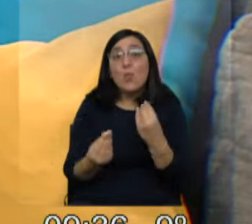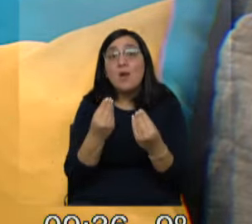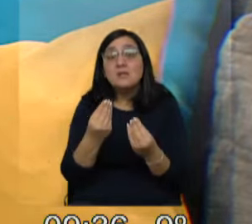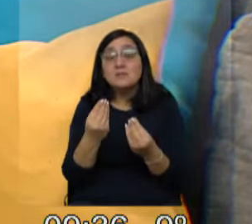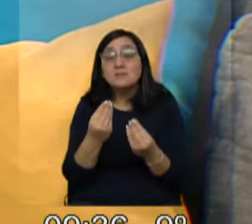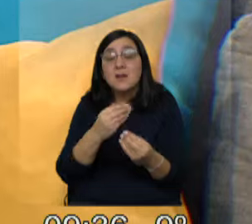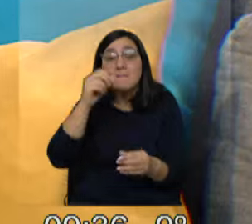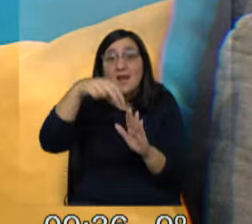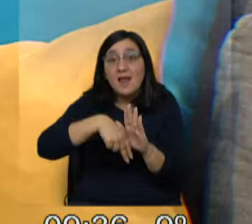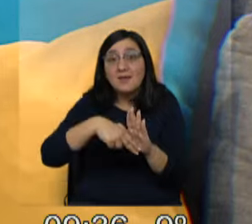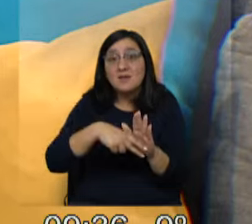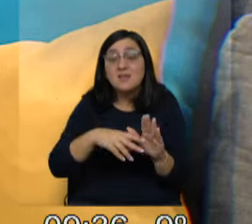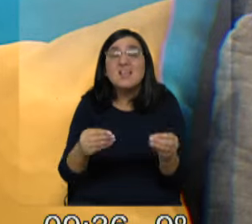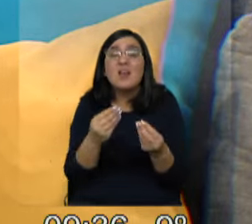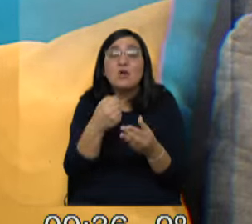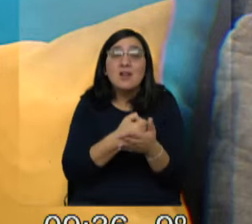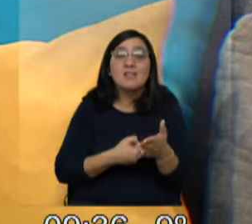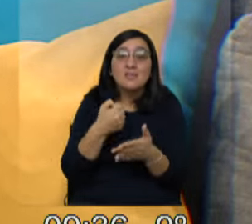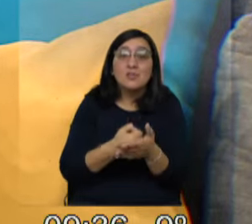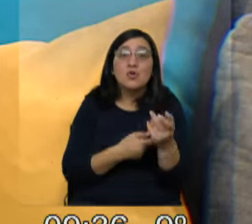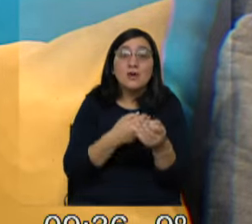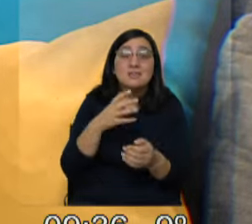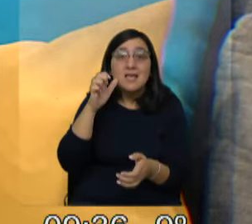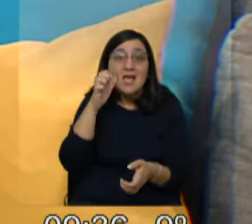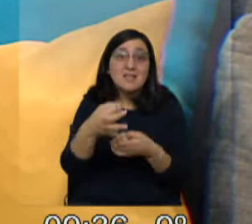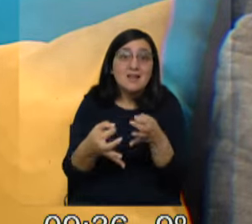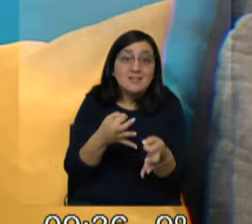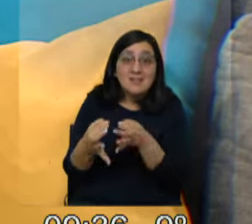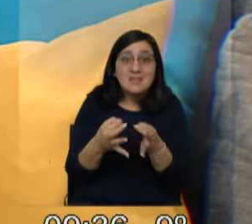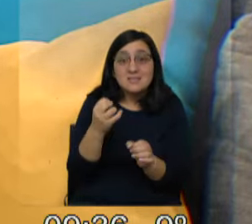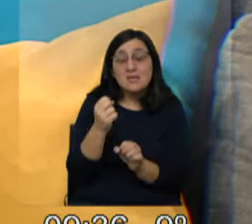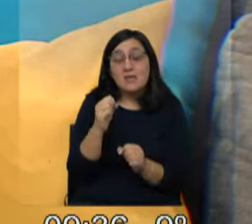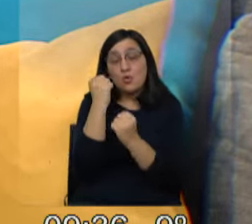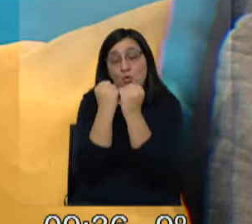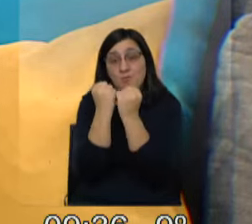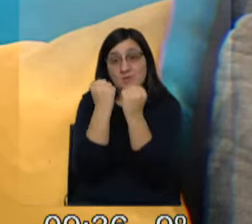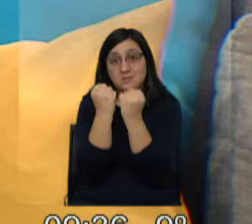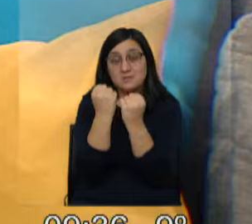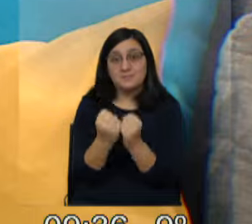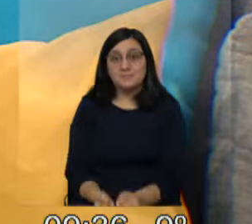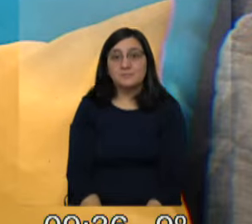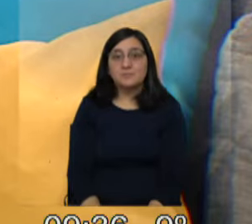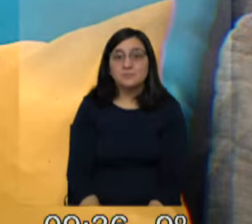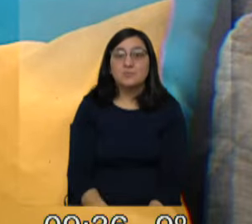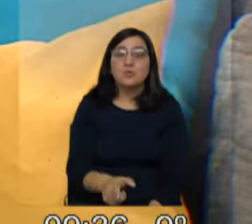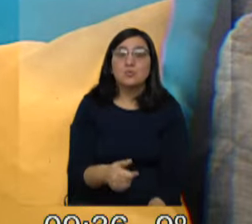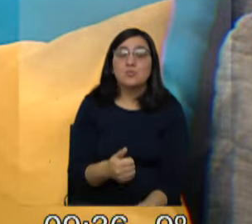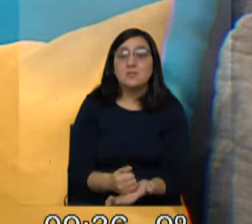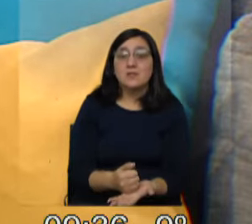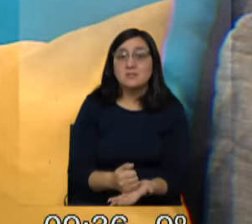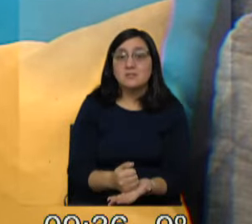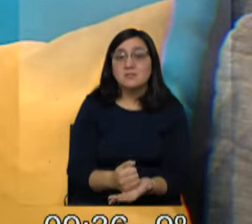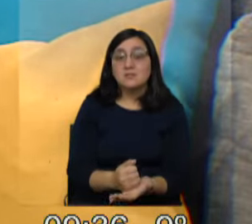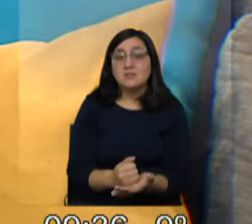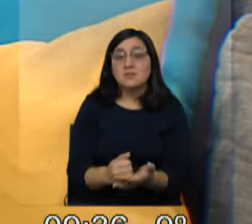planes y qué es lo que se intenta con esas estrategias económicas que se quieren hacer, sobre todo cuando vos estás en el costado de la